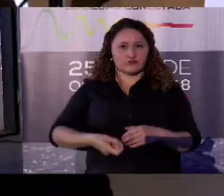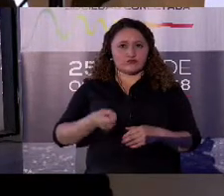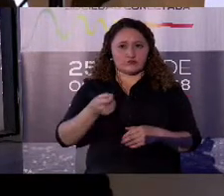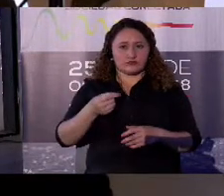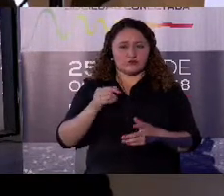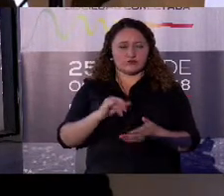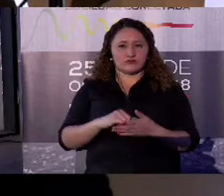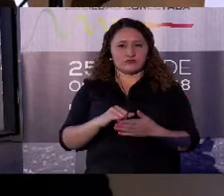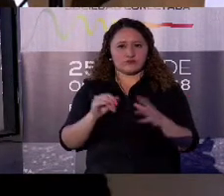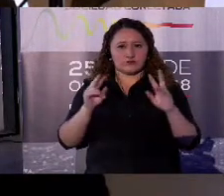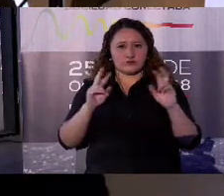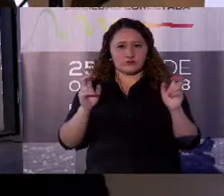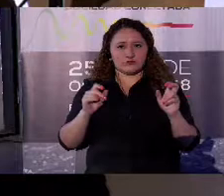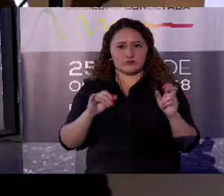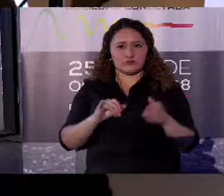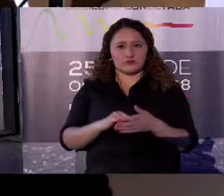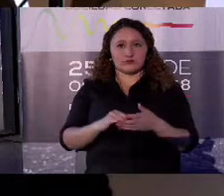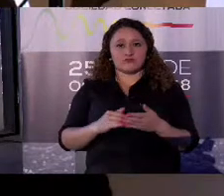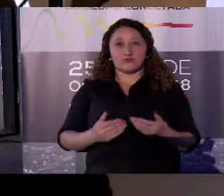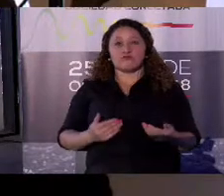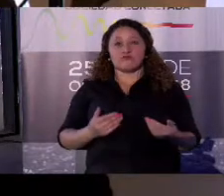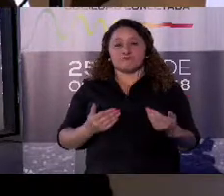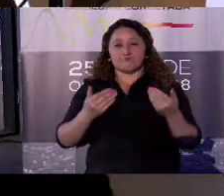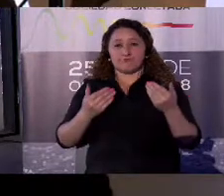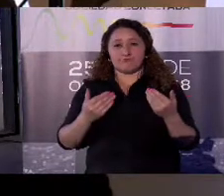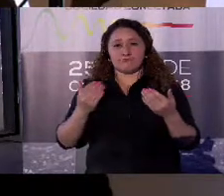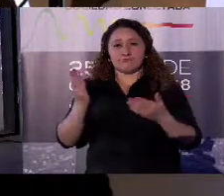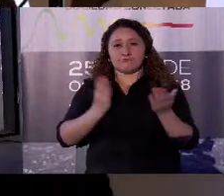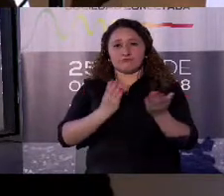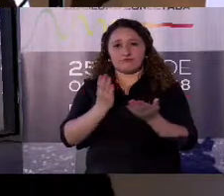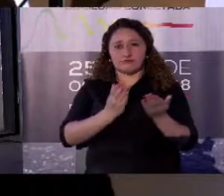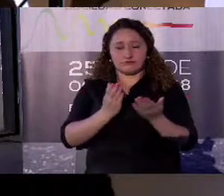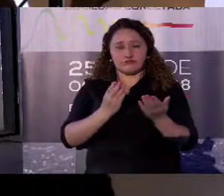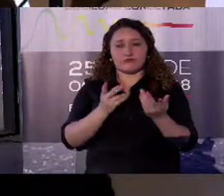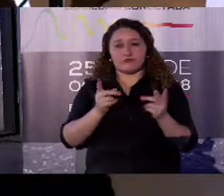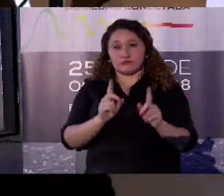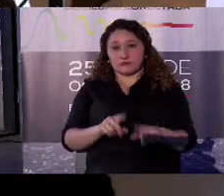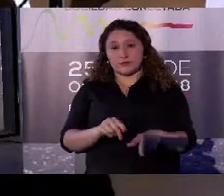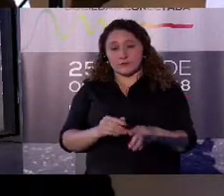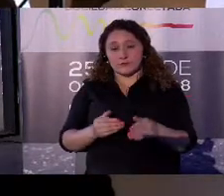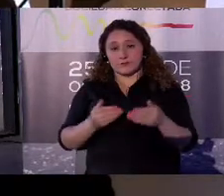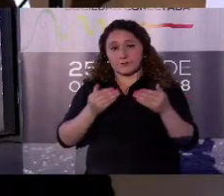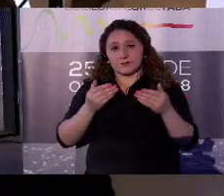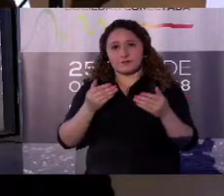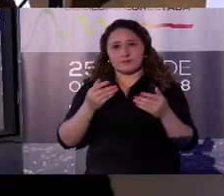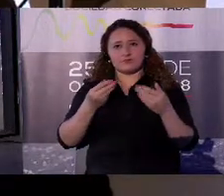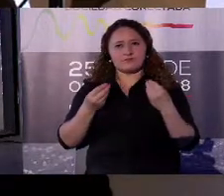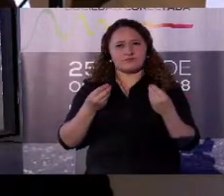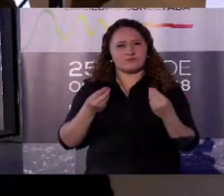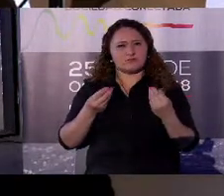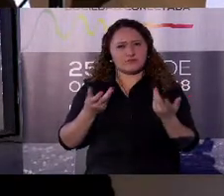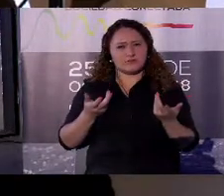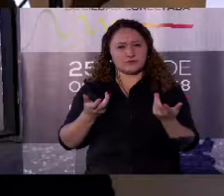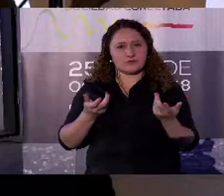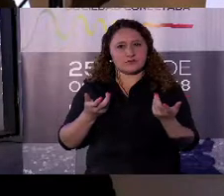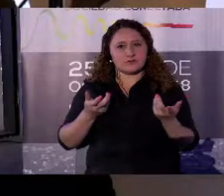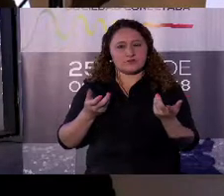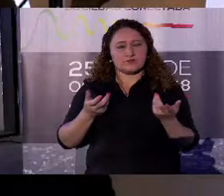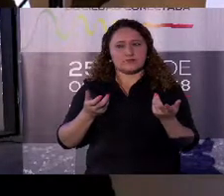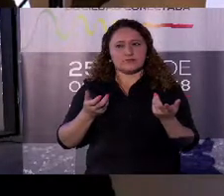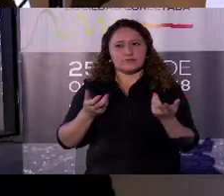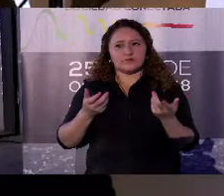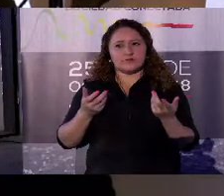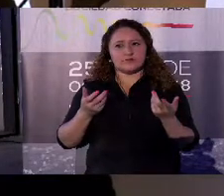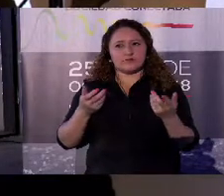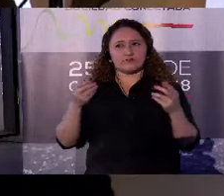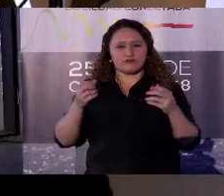esta banda, que es valiosa para servicios inalámbricos, pero también es una banda valiosa para la distribución de